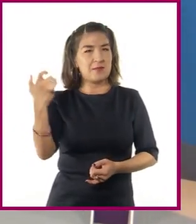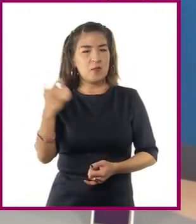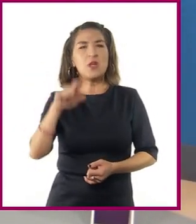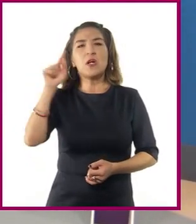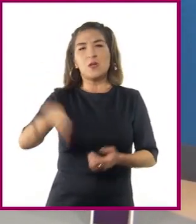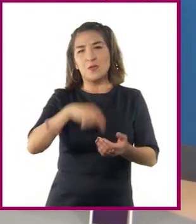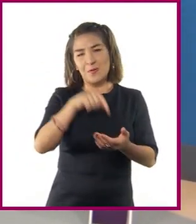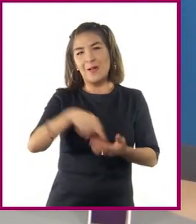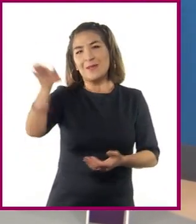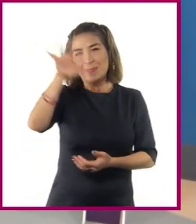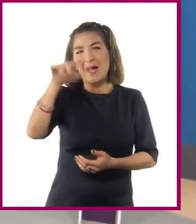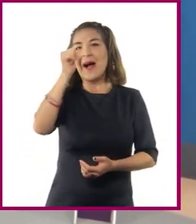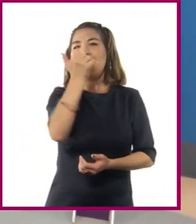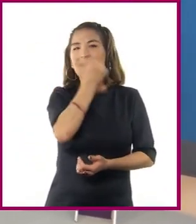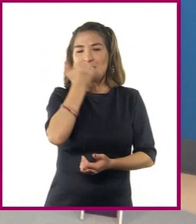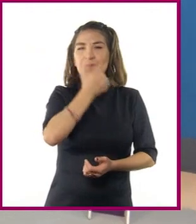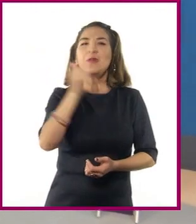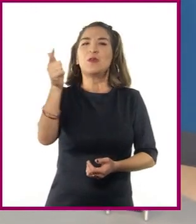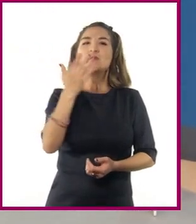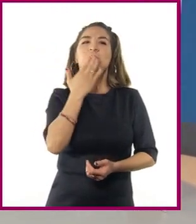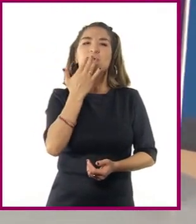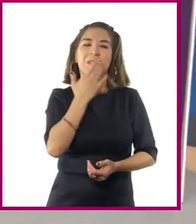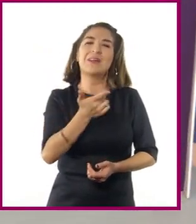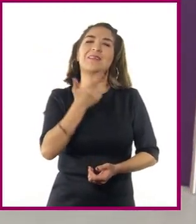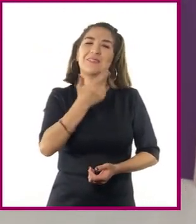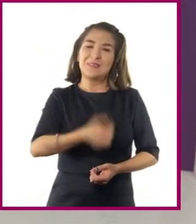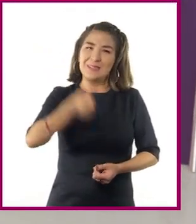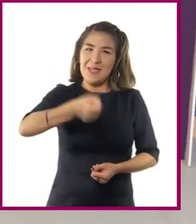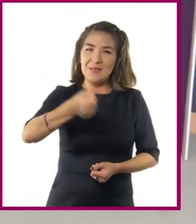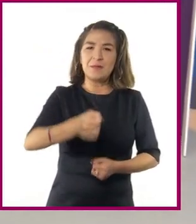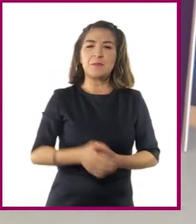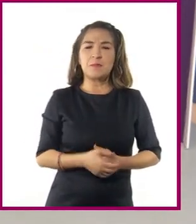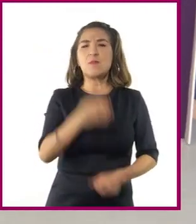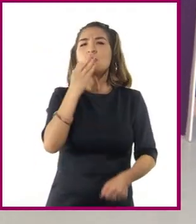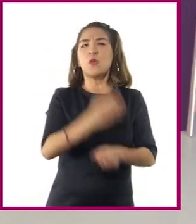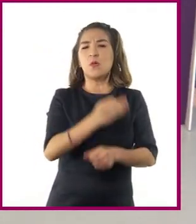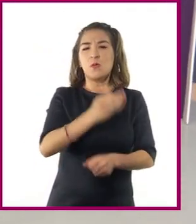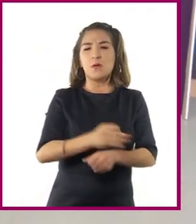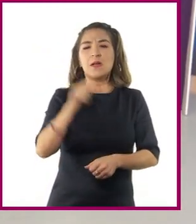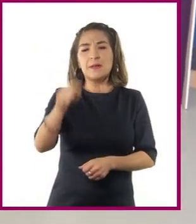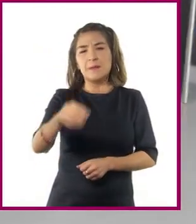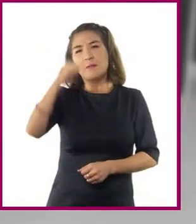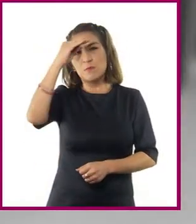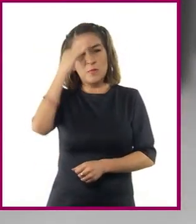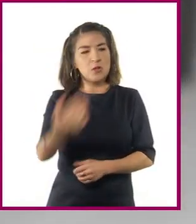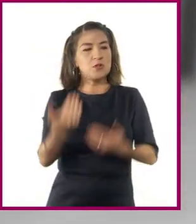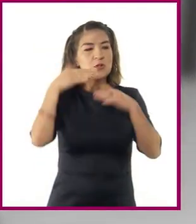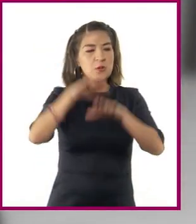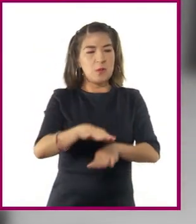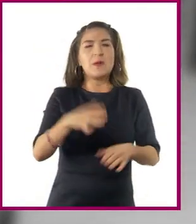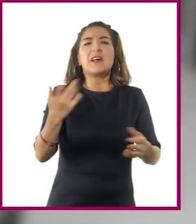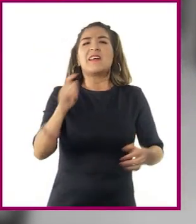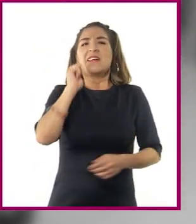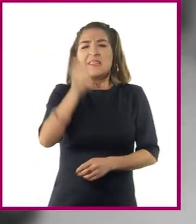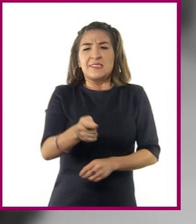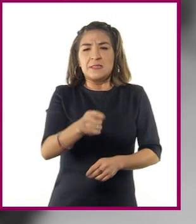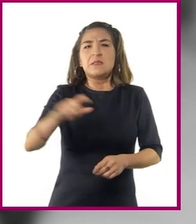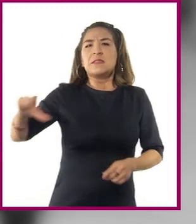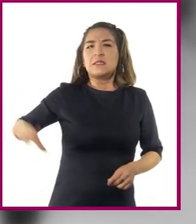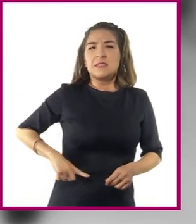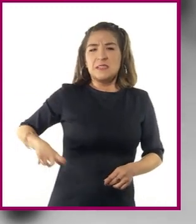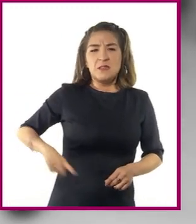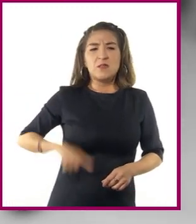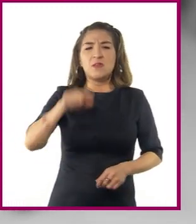y alumnos de Sonora. Maestro, en esta ocasión reflexionaremos sobre qué es el Estado de